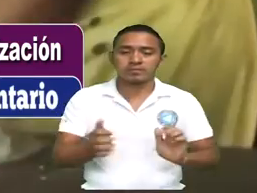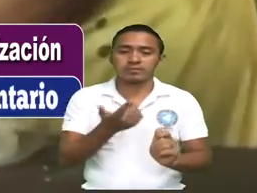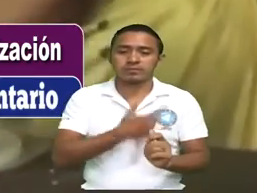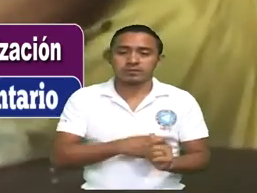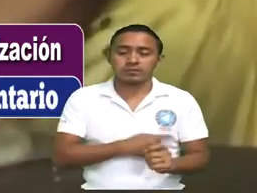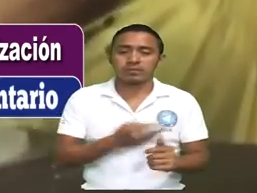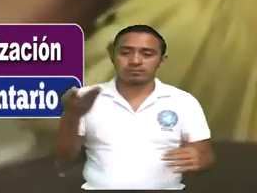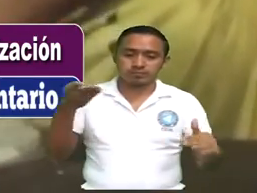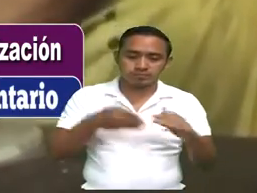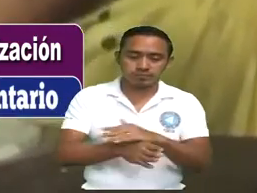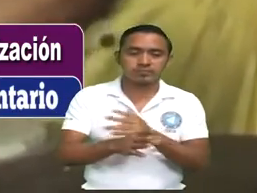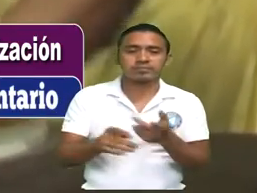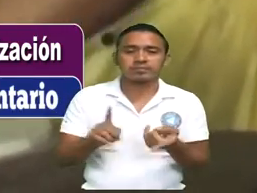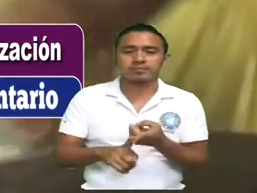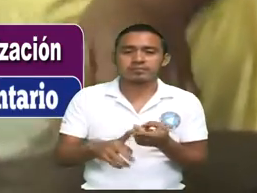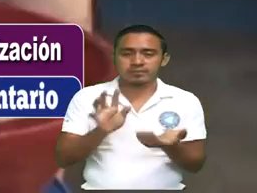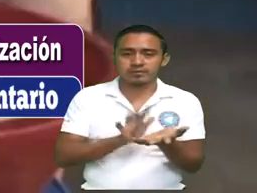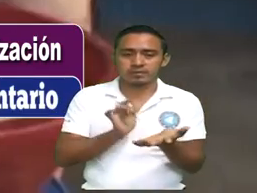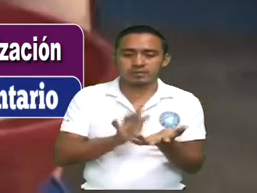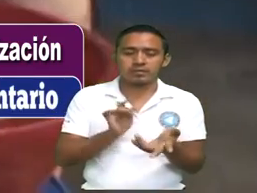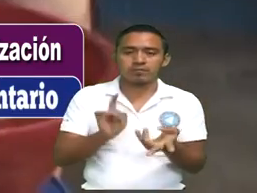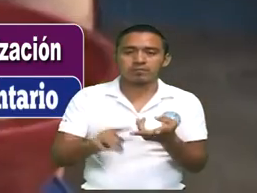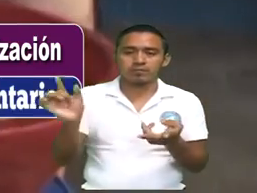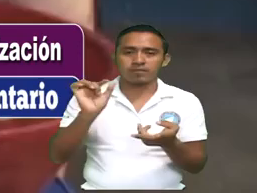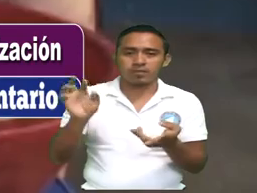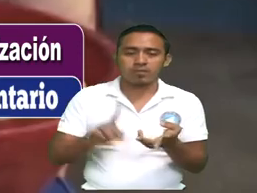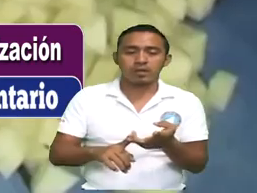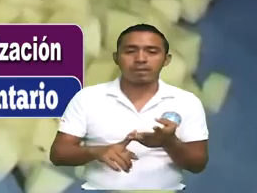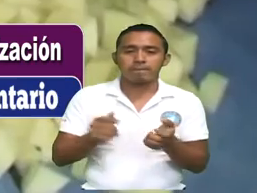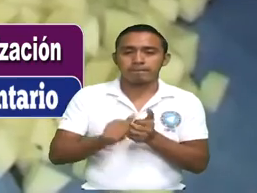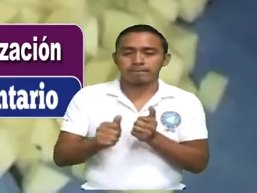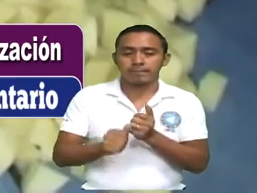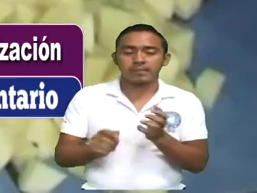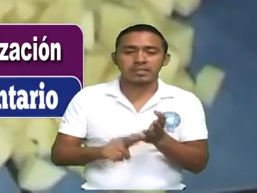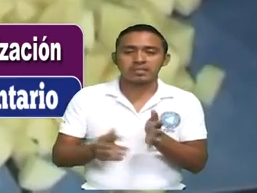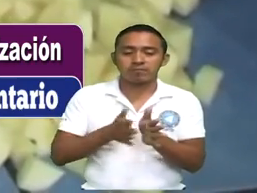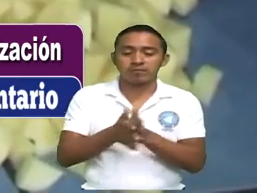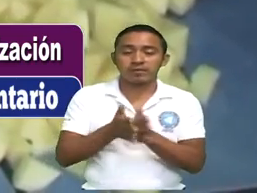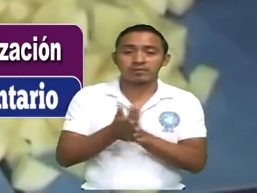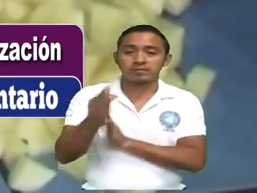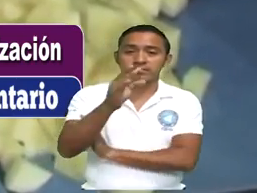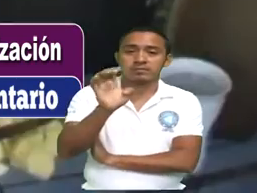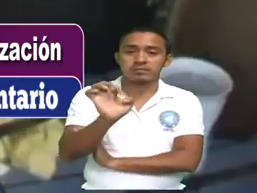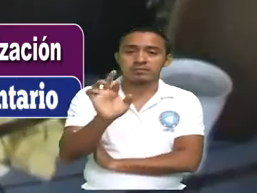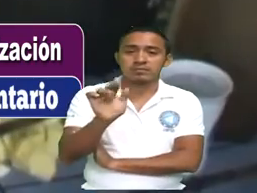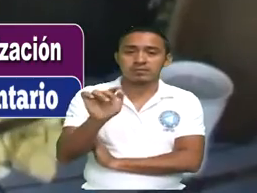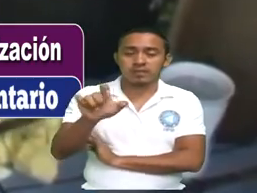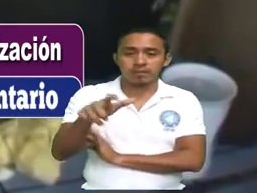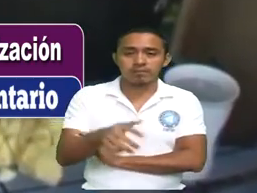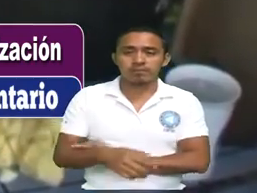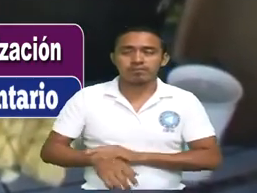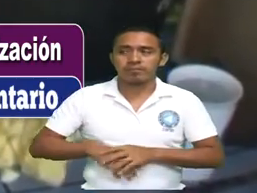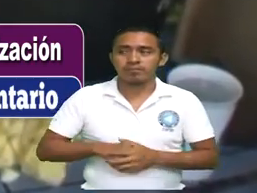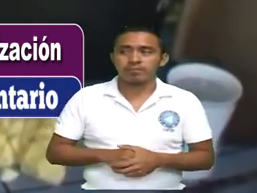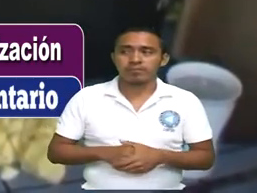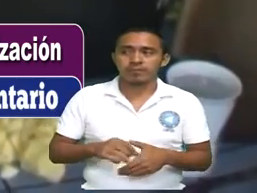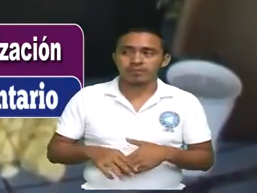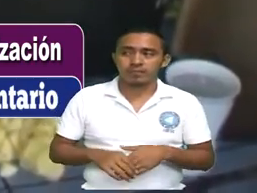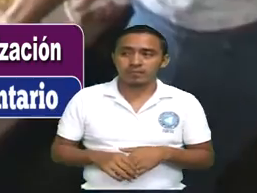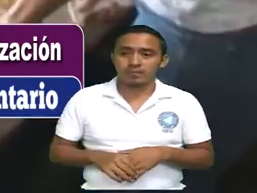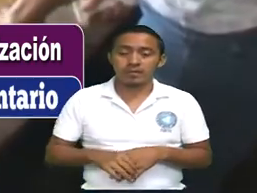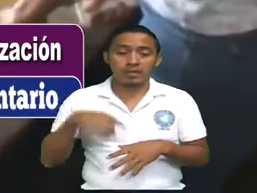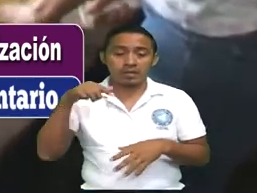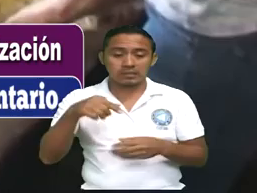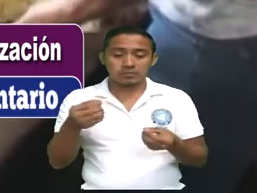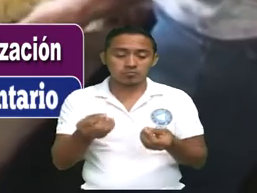que es el arroz, los frijoles, el maíz y el cereal, pero llega en granos. Entonces ahí viene la intervención